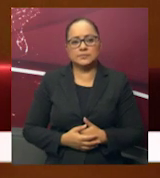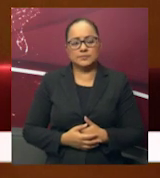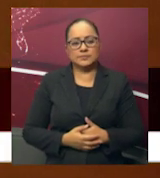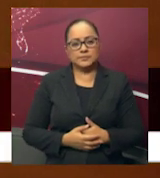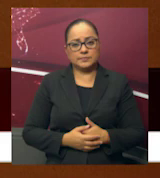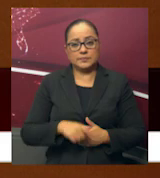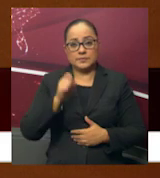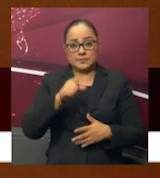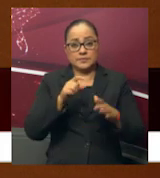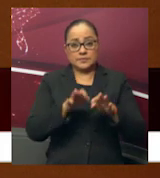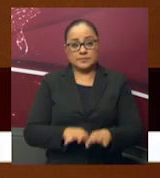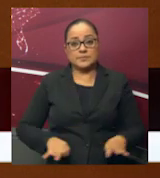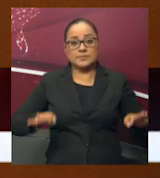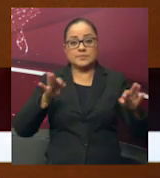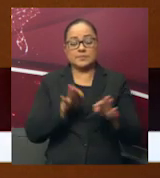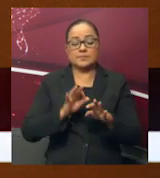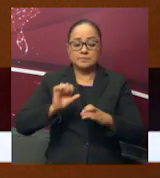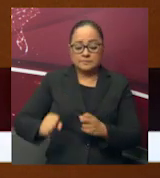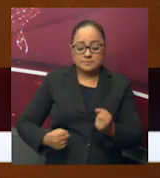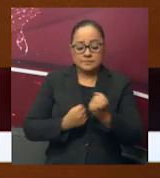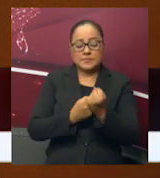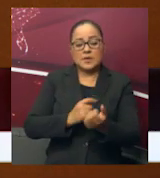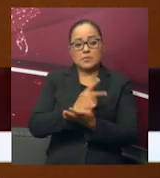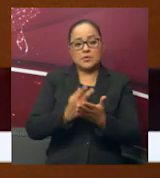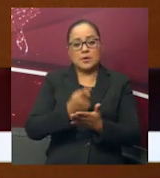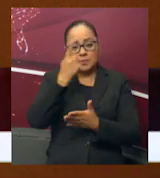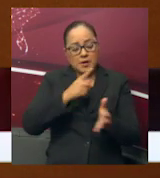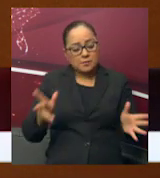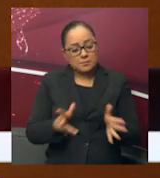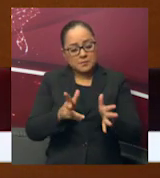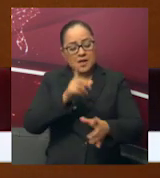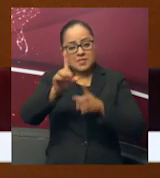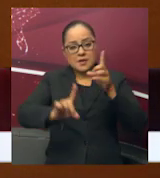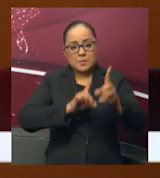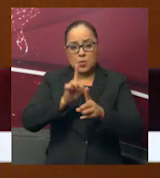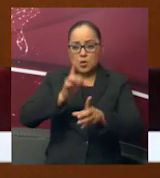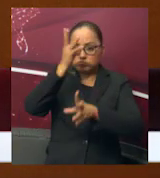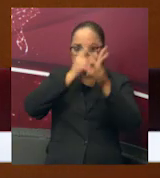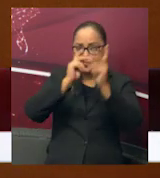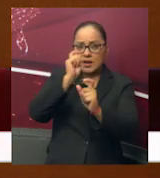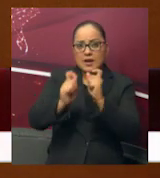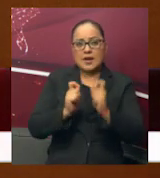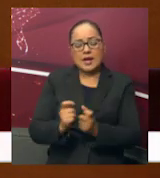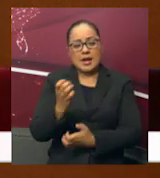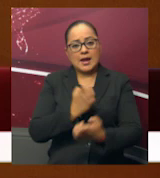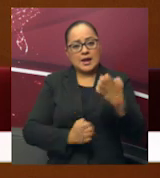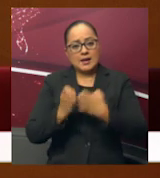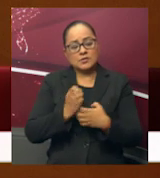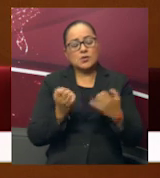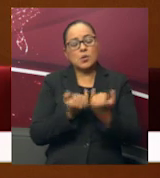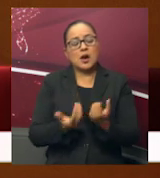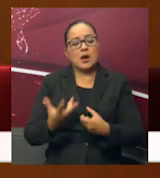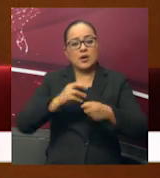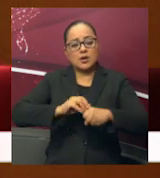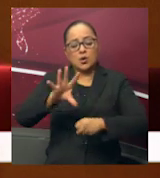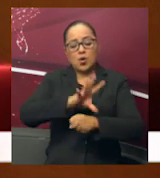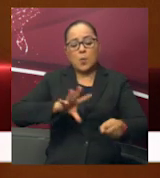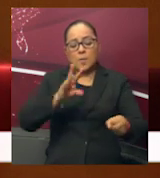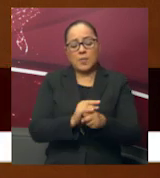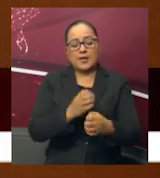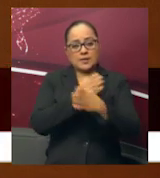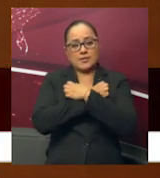Es necesario fortalecer programas que fomenten la cultura física y el deporte en las escuelas, como educación integral. Para